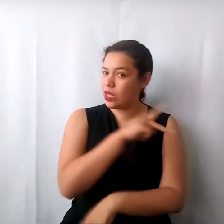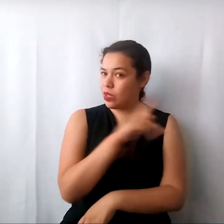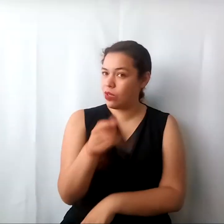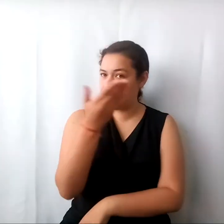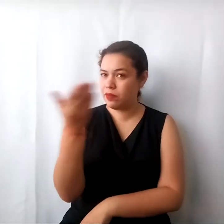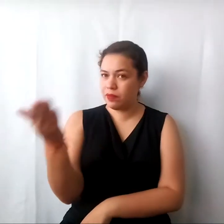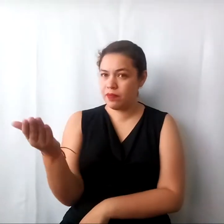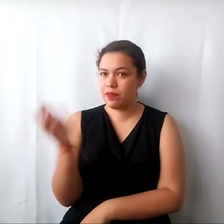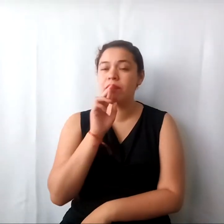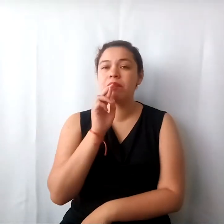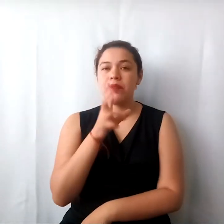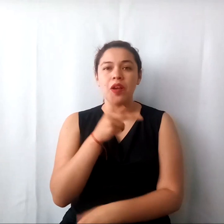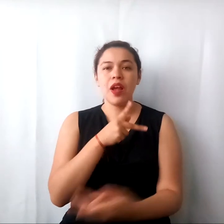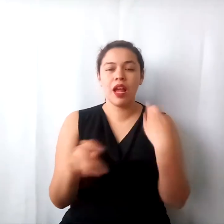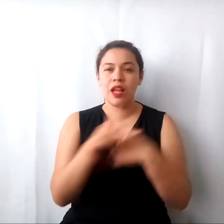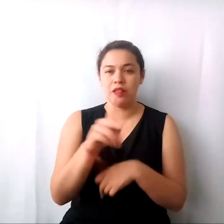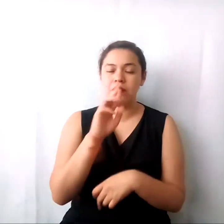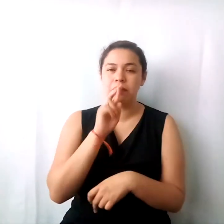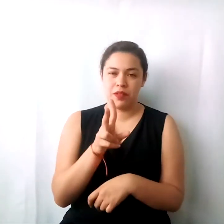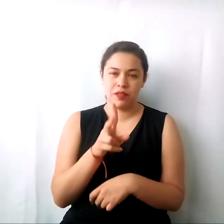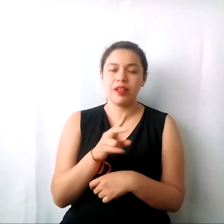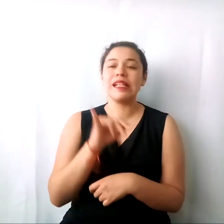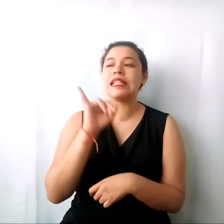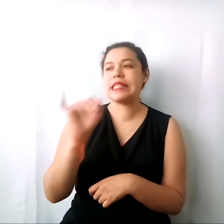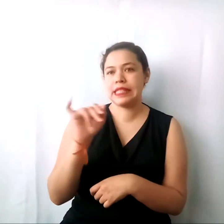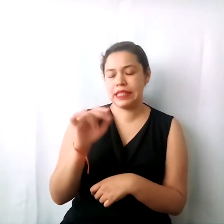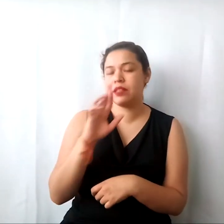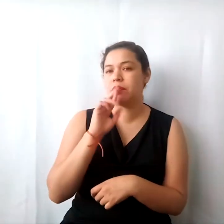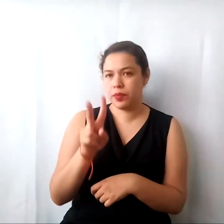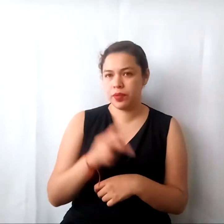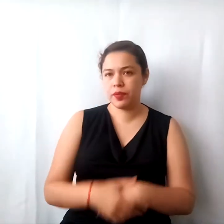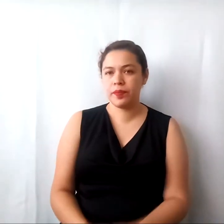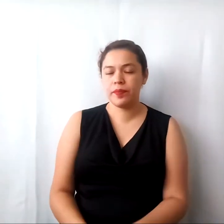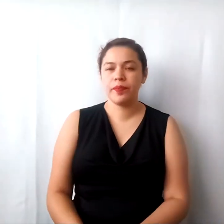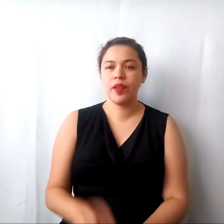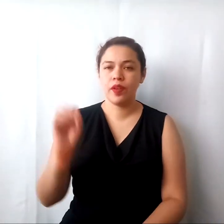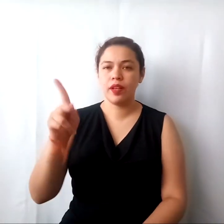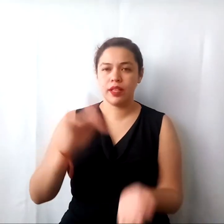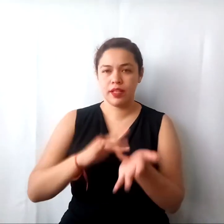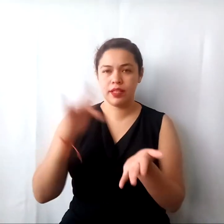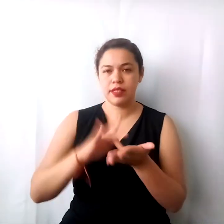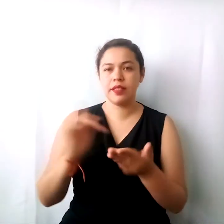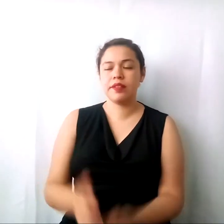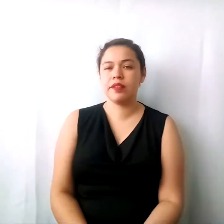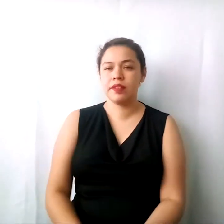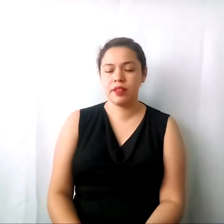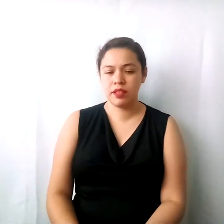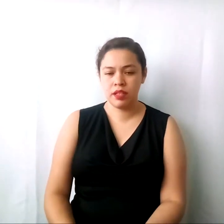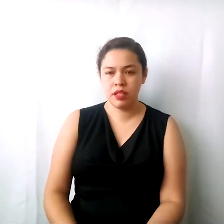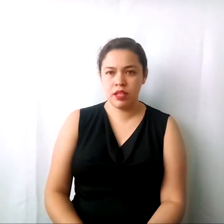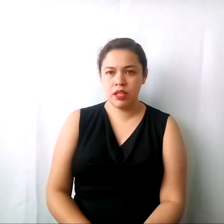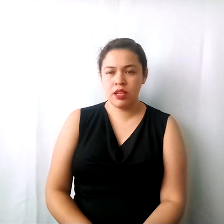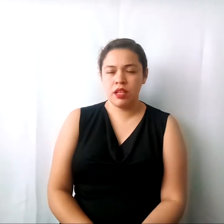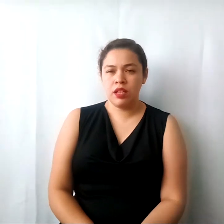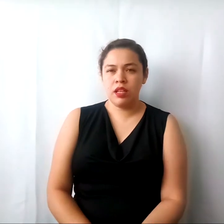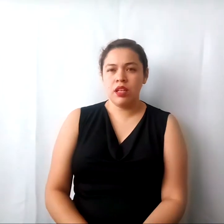Mejor se lo pedimos a todos entonces. Así es. Ok, gracias. Sí. Pero, bueno,